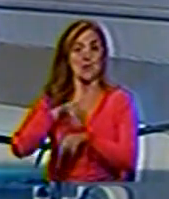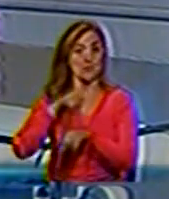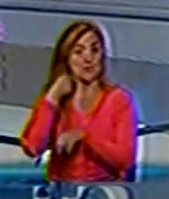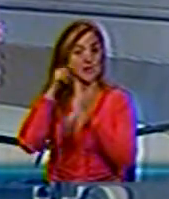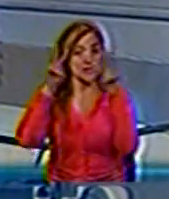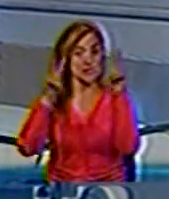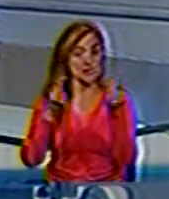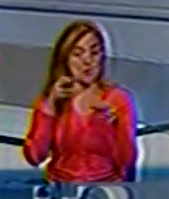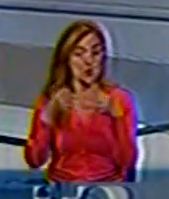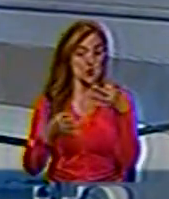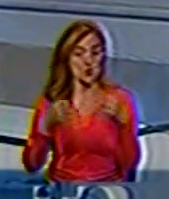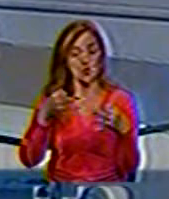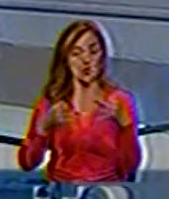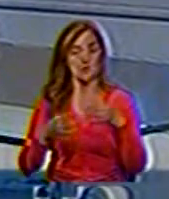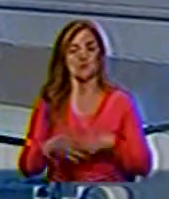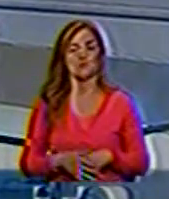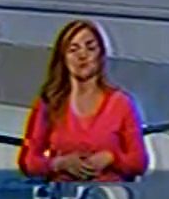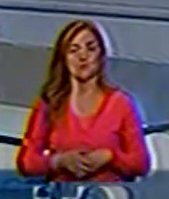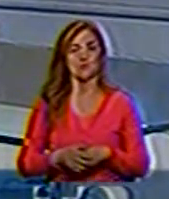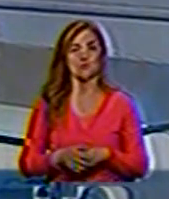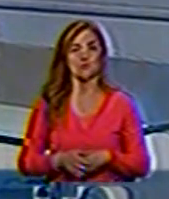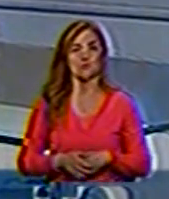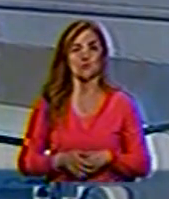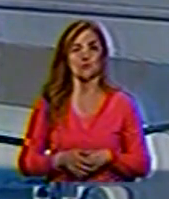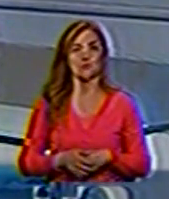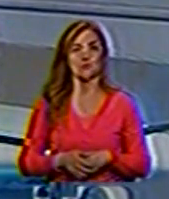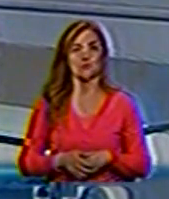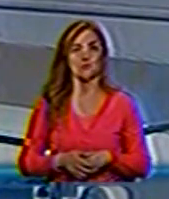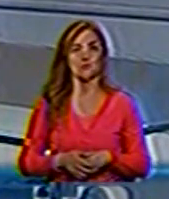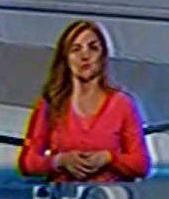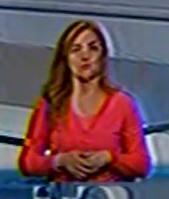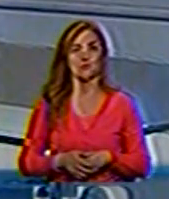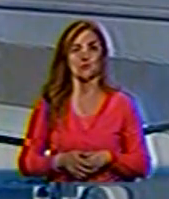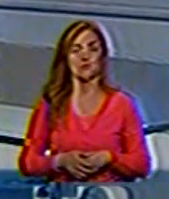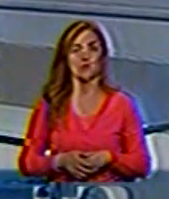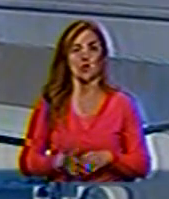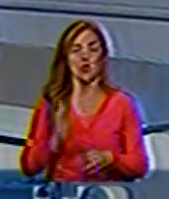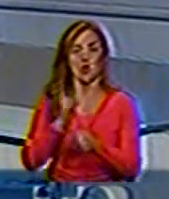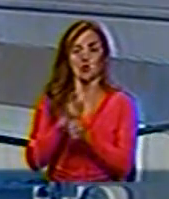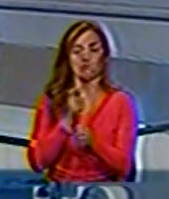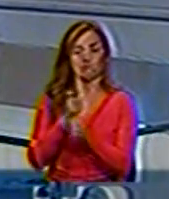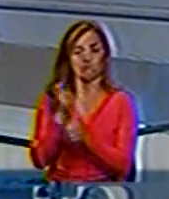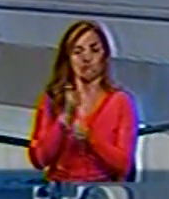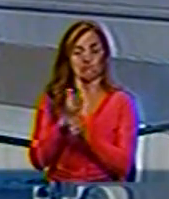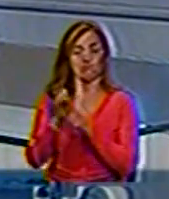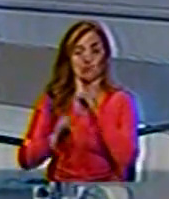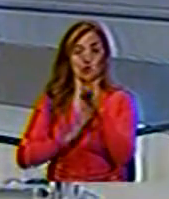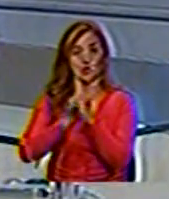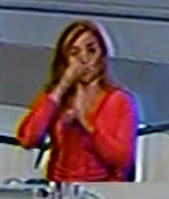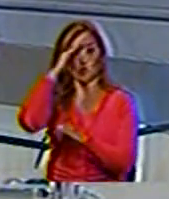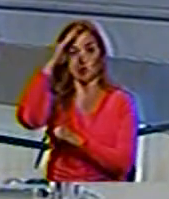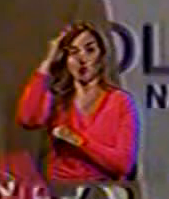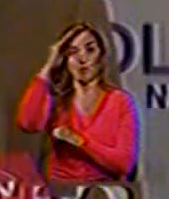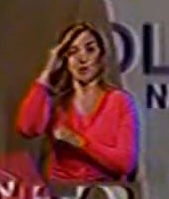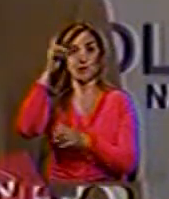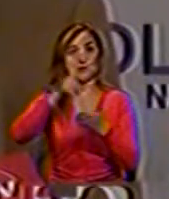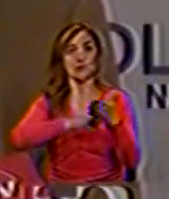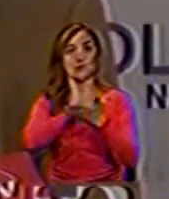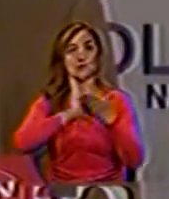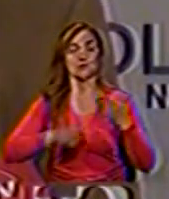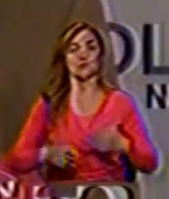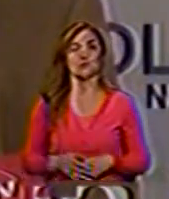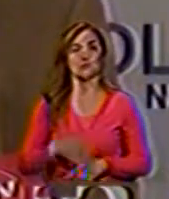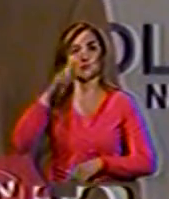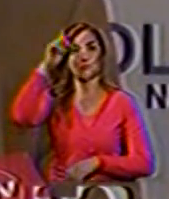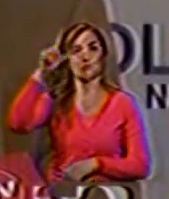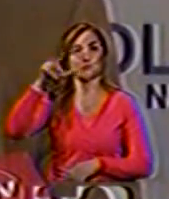un tema judicial en el cual ya existe una negativa de difusión roja por parte de la Interpol. No le corresponde